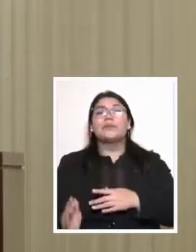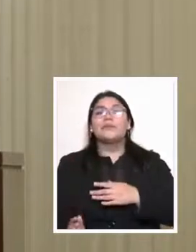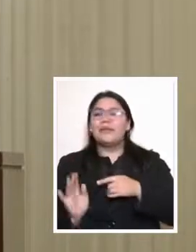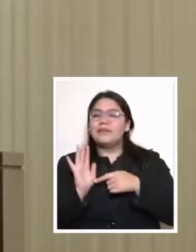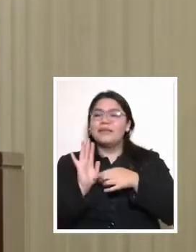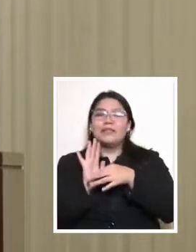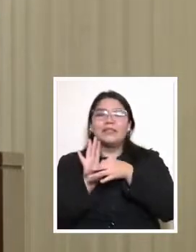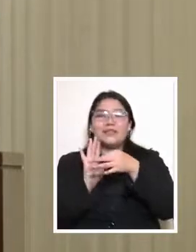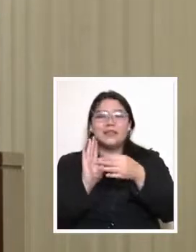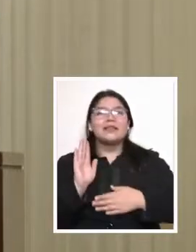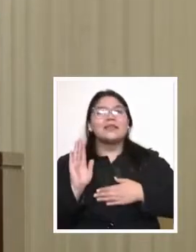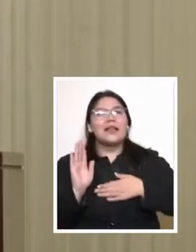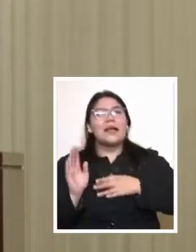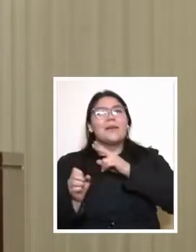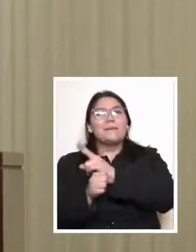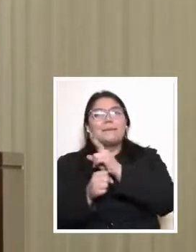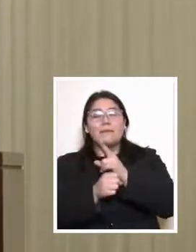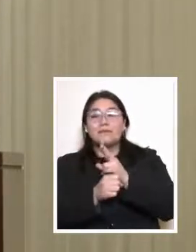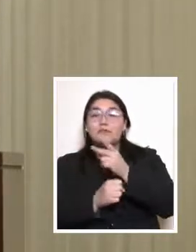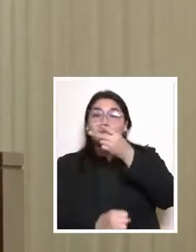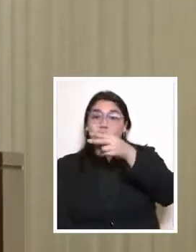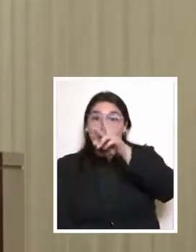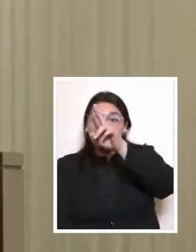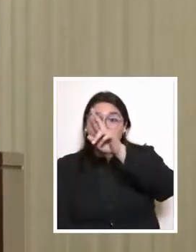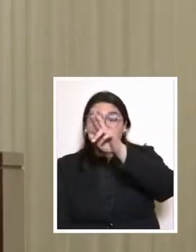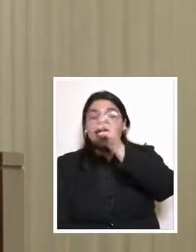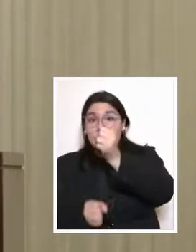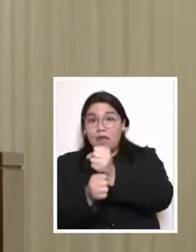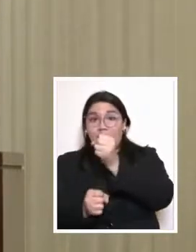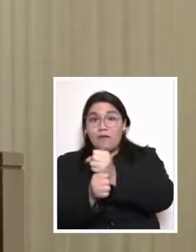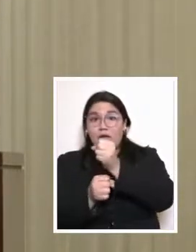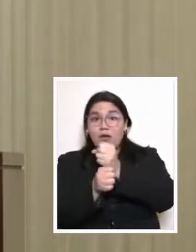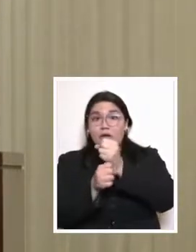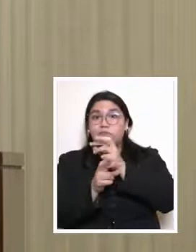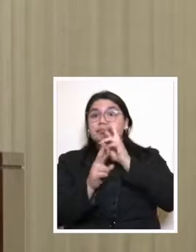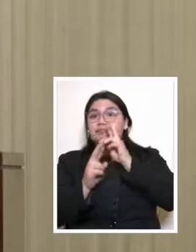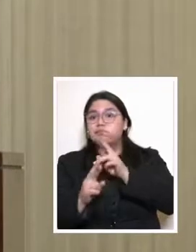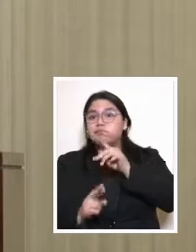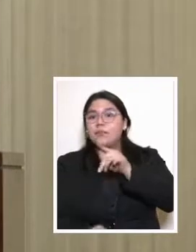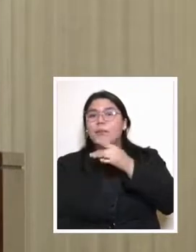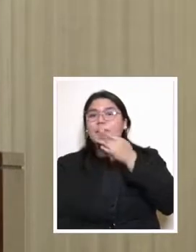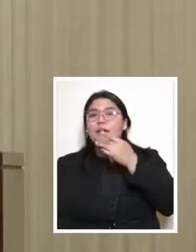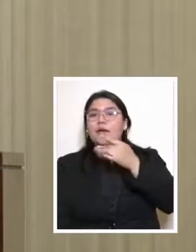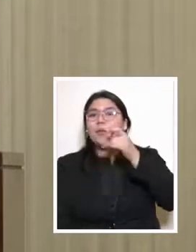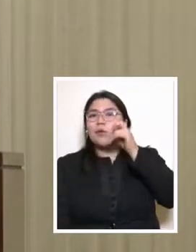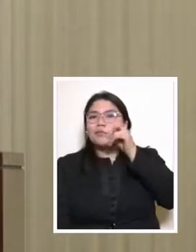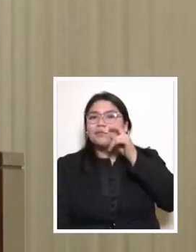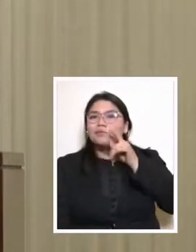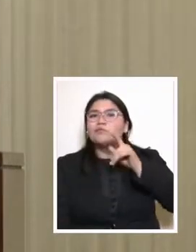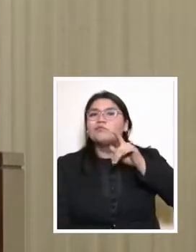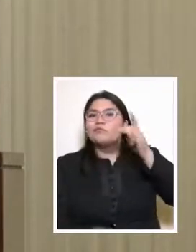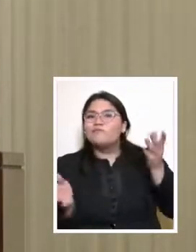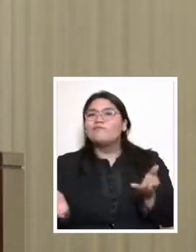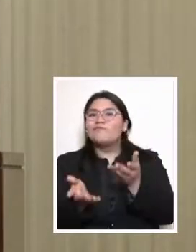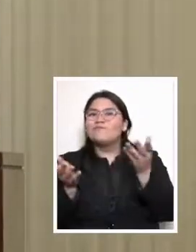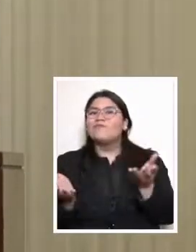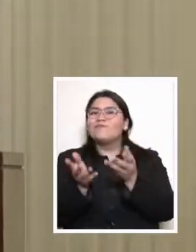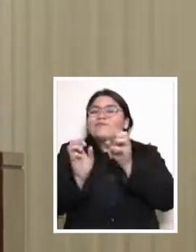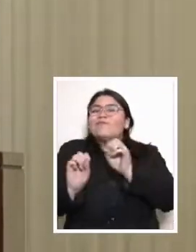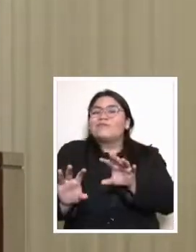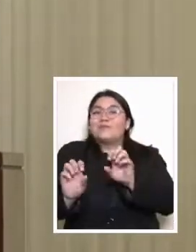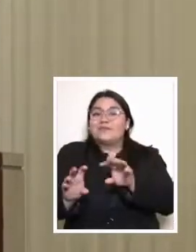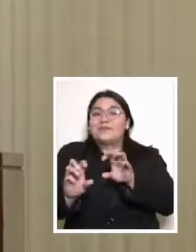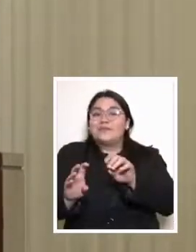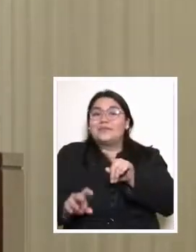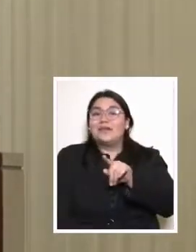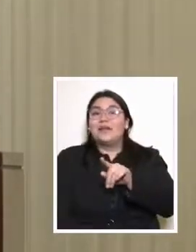valorar al profesor por su trabajo como generador de conocimiento, figura clave en